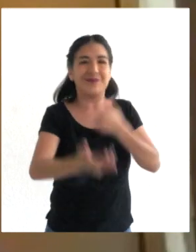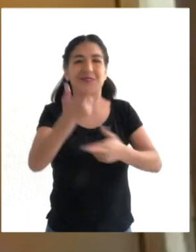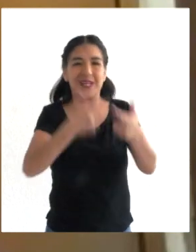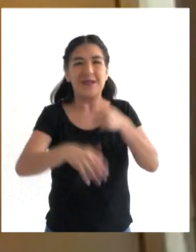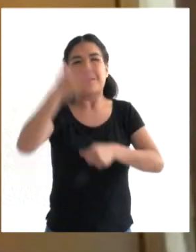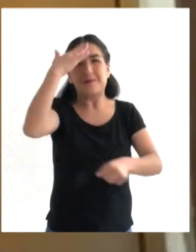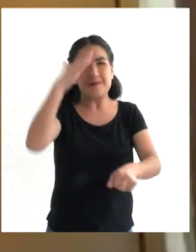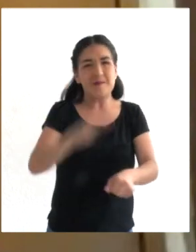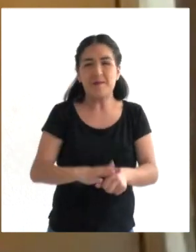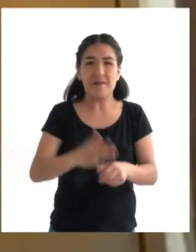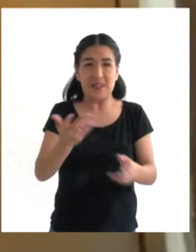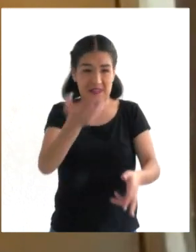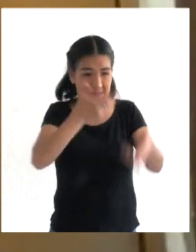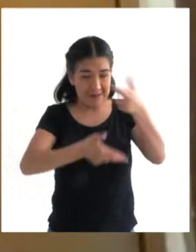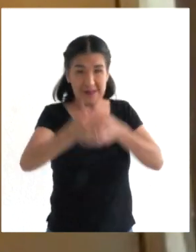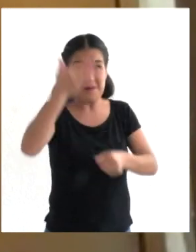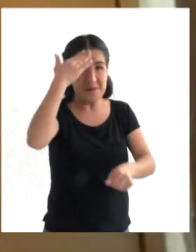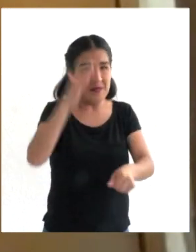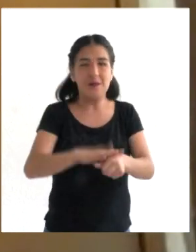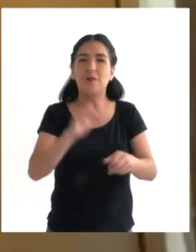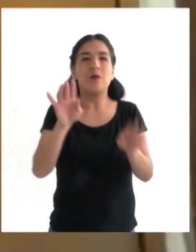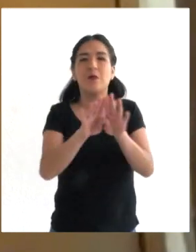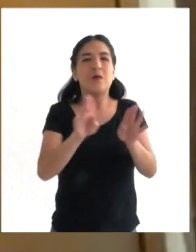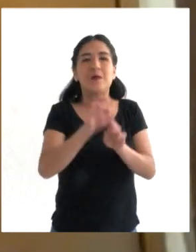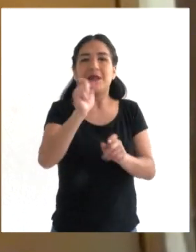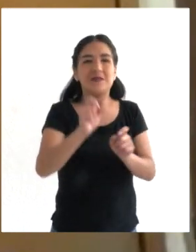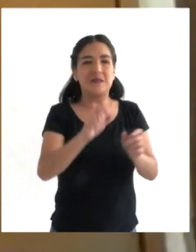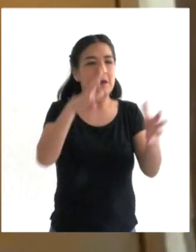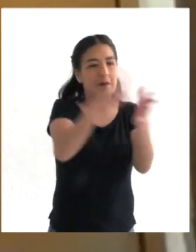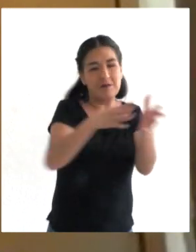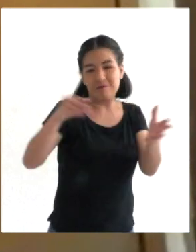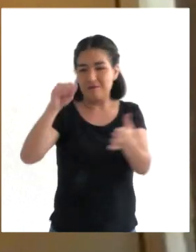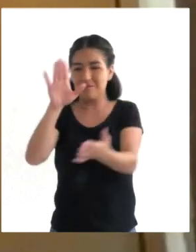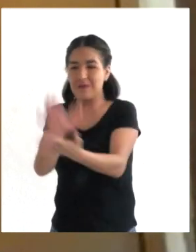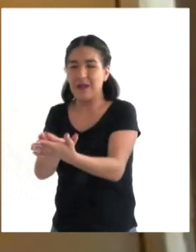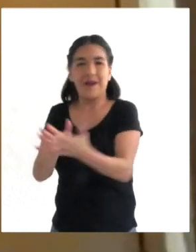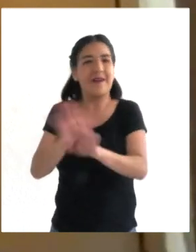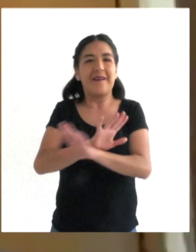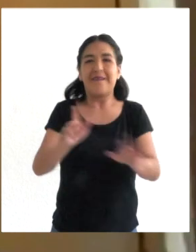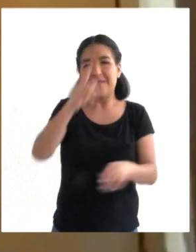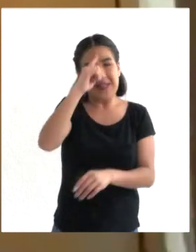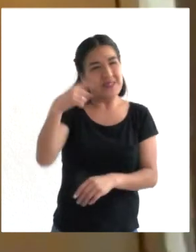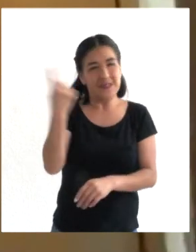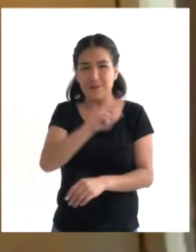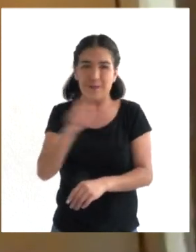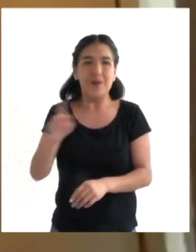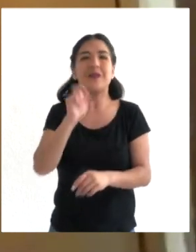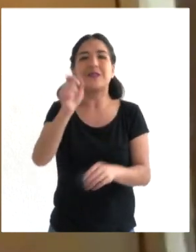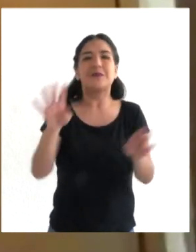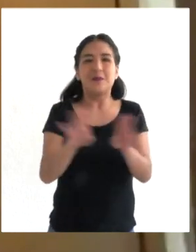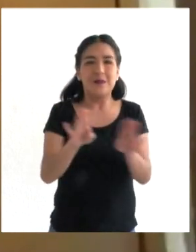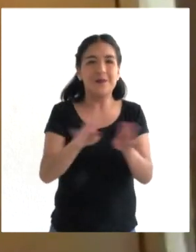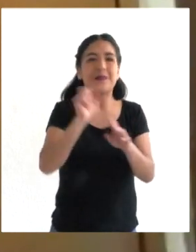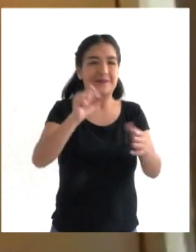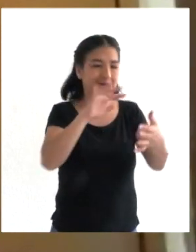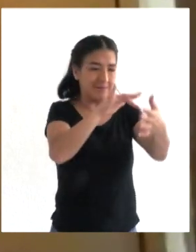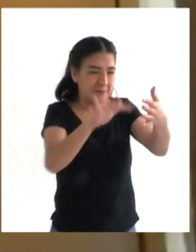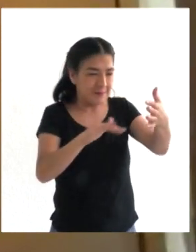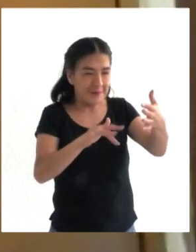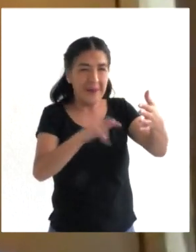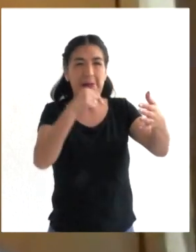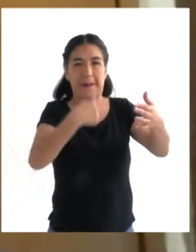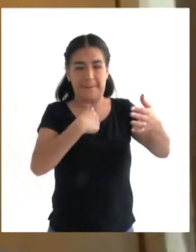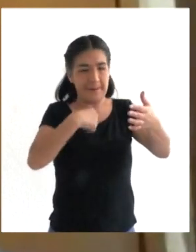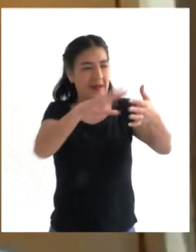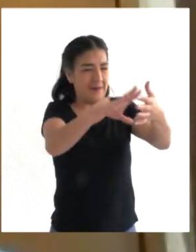memoria? No se trata de repetir de memoria, de cortar y pegar en nuestros trabajos. Se trata de usar nuestras propias